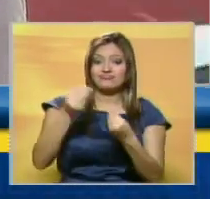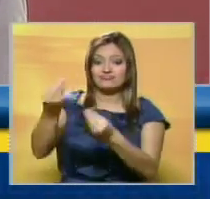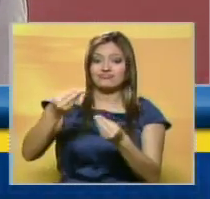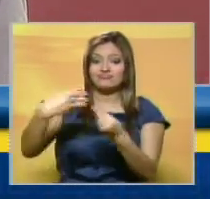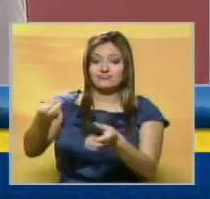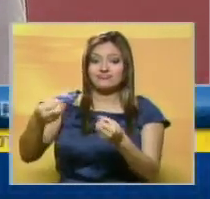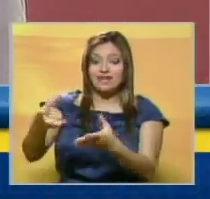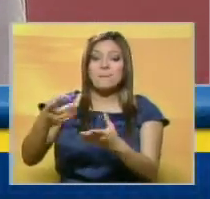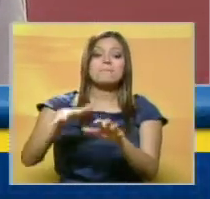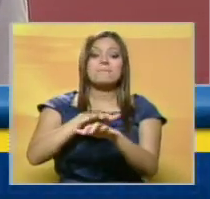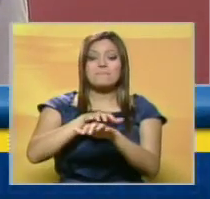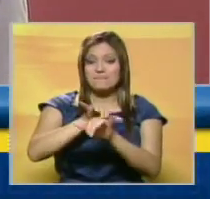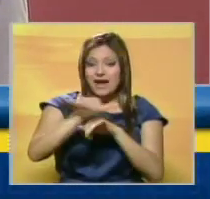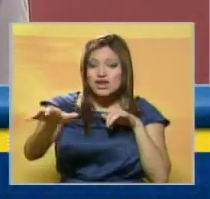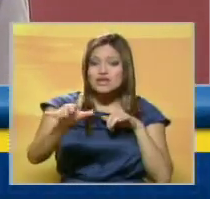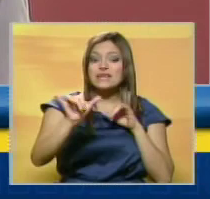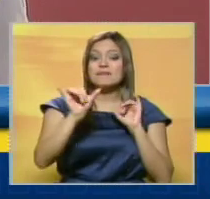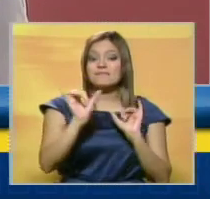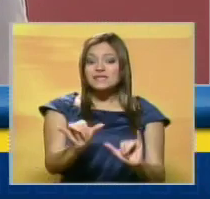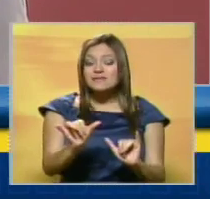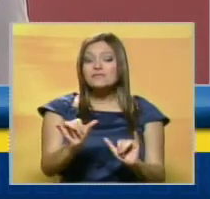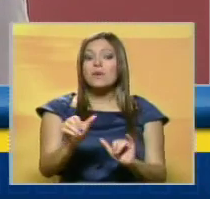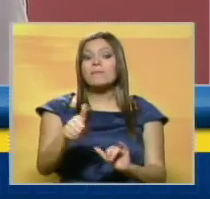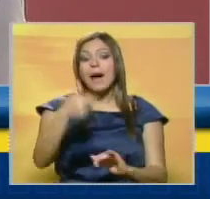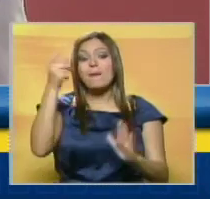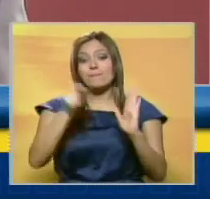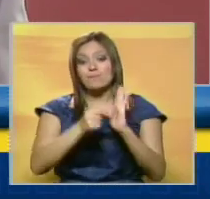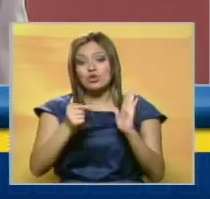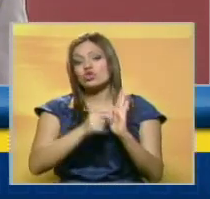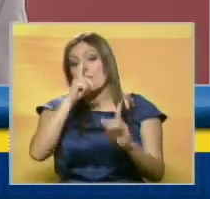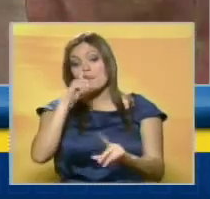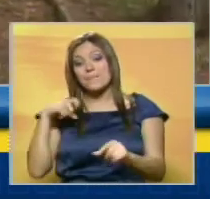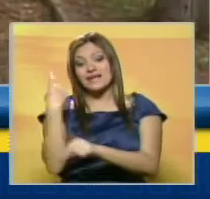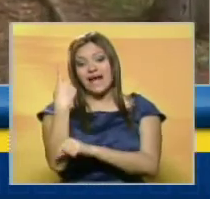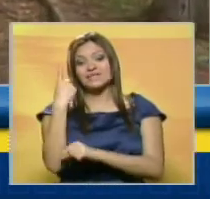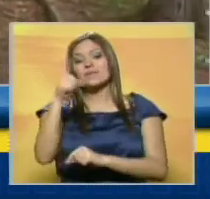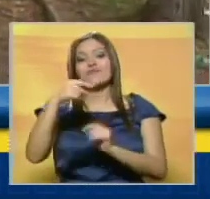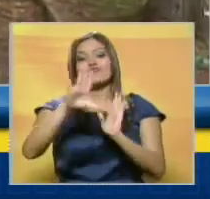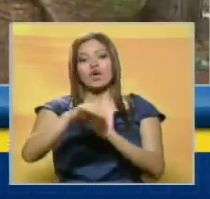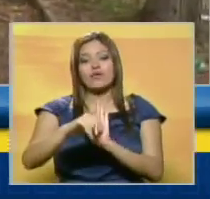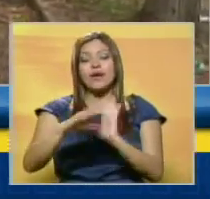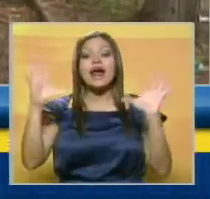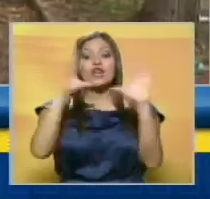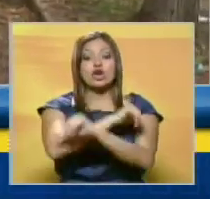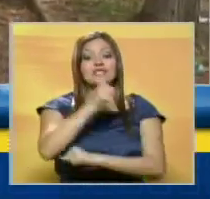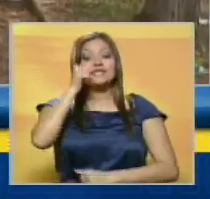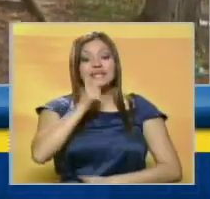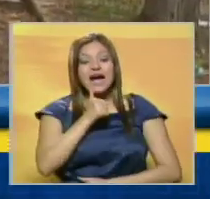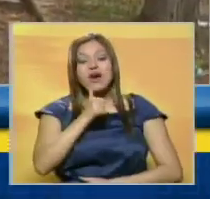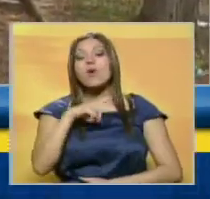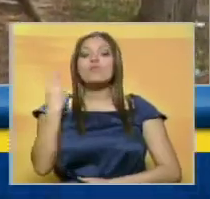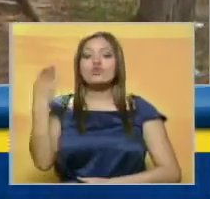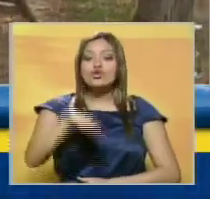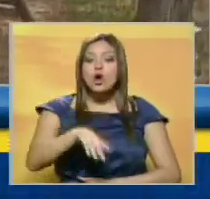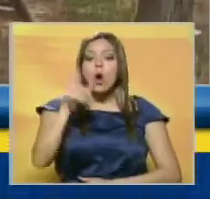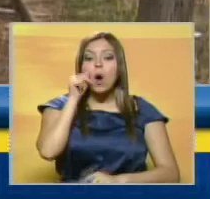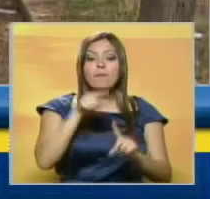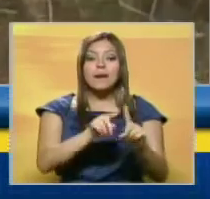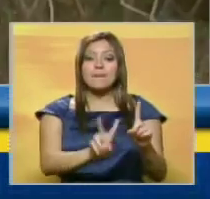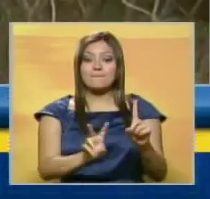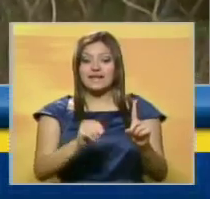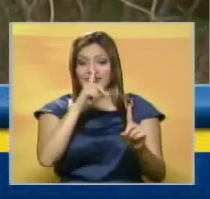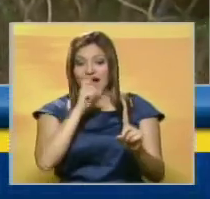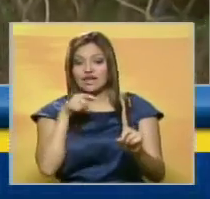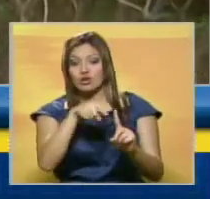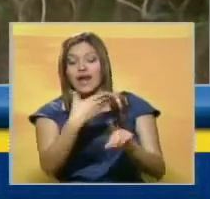que en la mayoría de estos casos el móvil más recurrente es la venganza y el robo. La noche de este sábado fue asesinado Ronald Atencio, de 20 años,